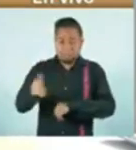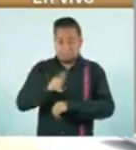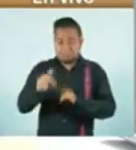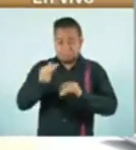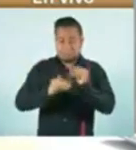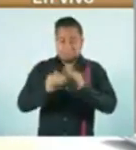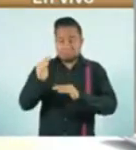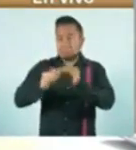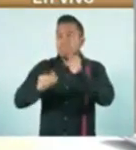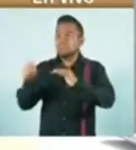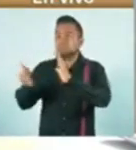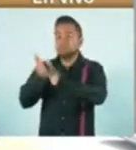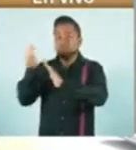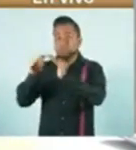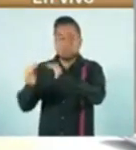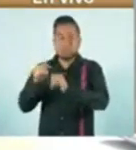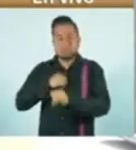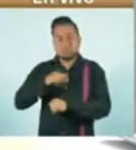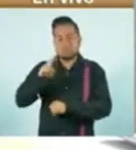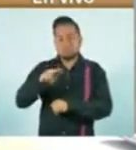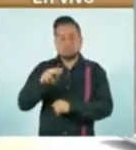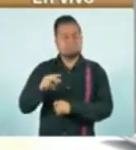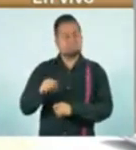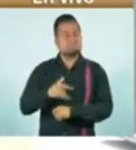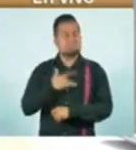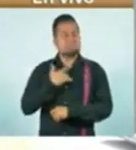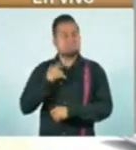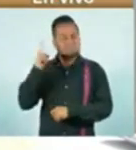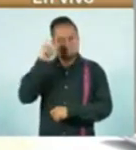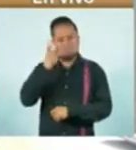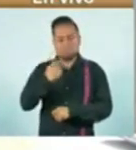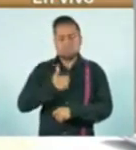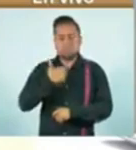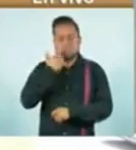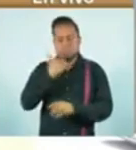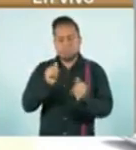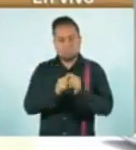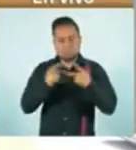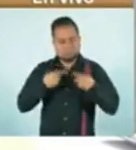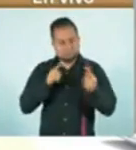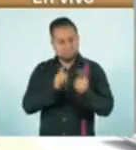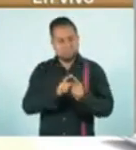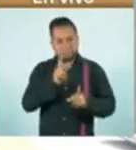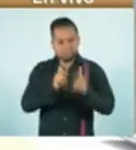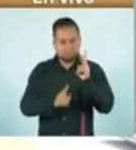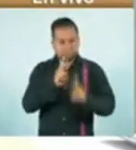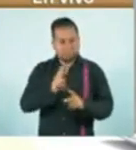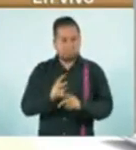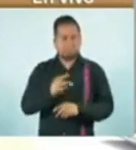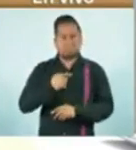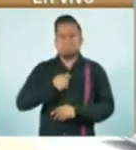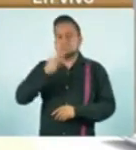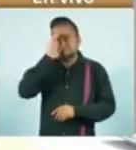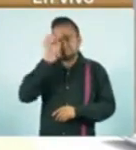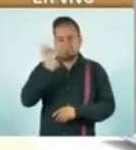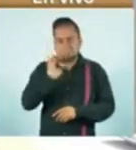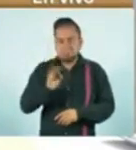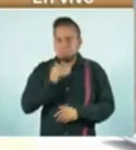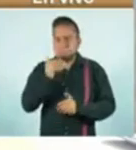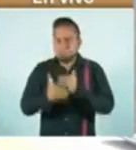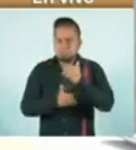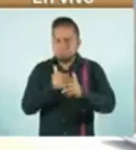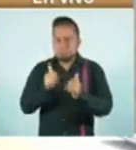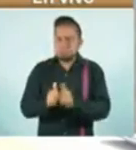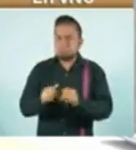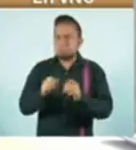veo complicado. Por eso nos queremos poner de acuerdo con la gente. Y seguramente hay lugares donde sí pueden generar sus desarrollos,